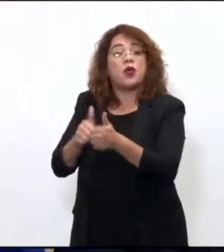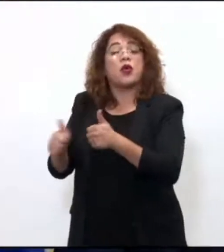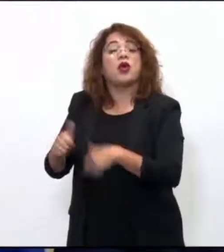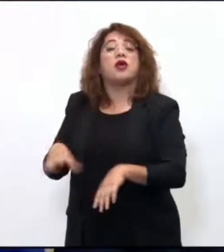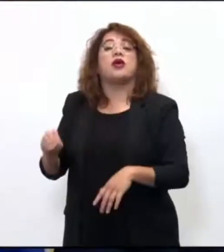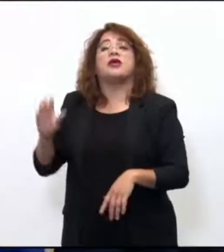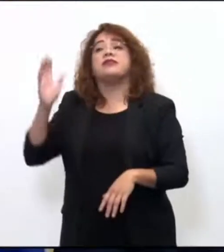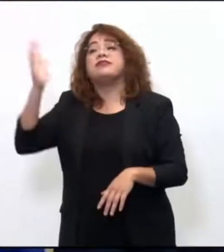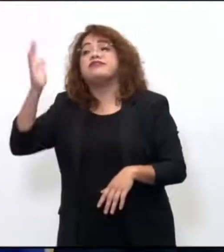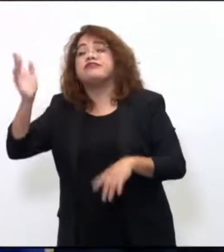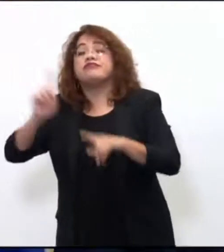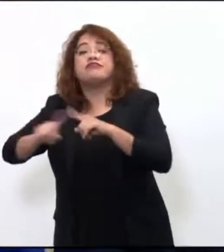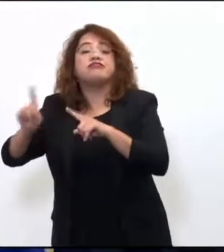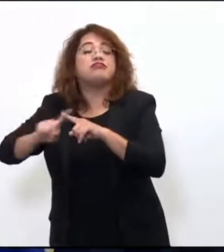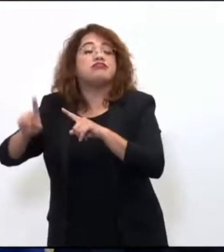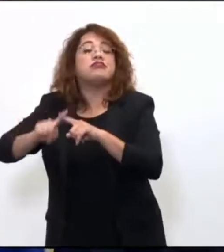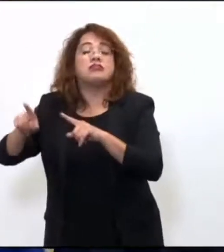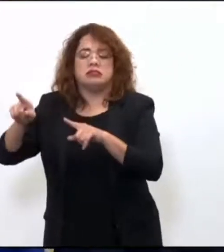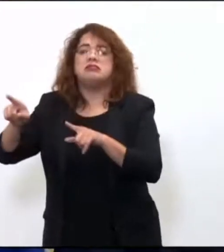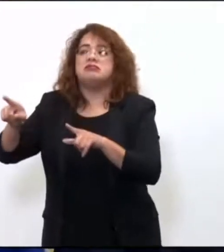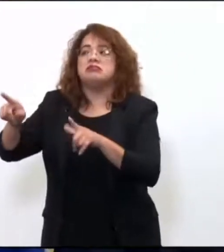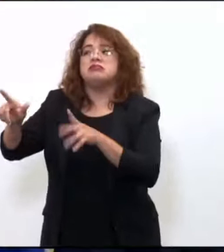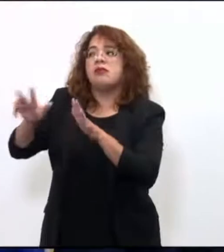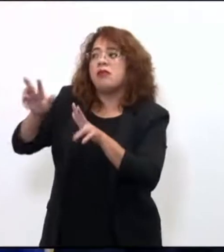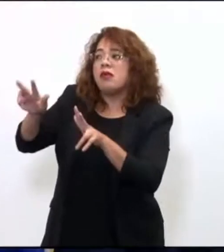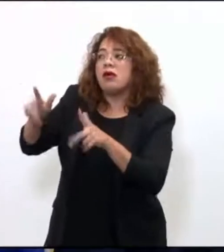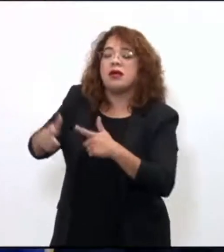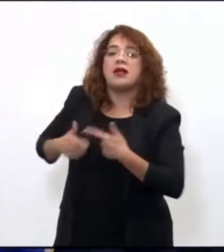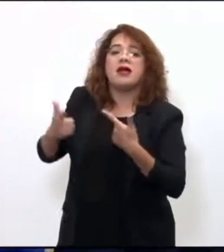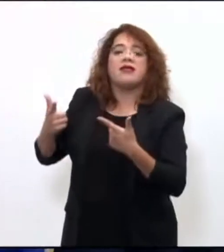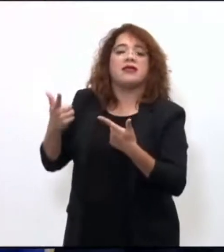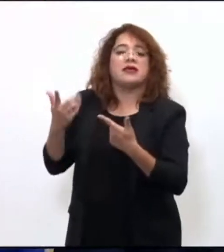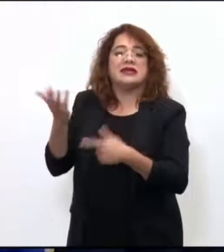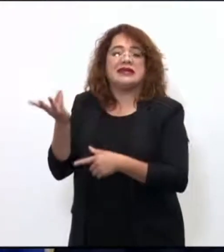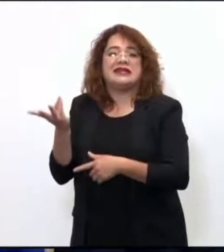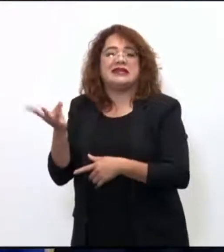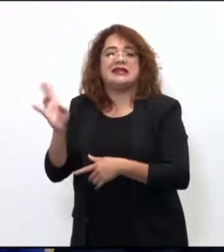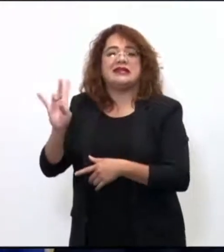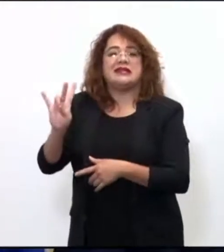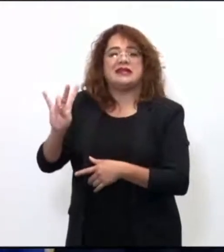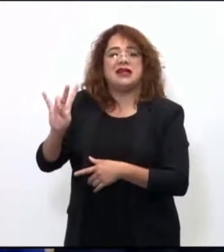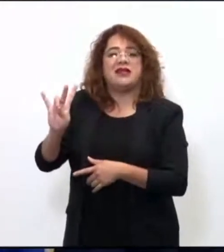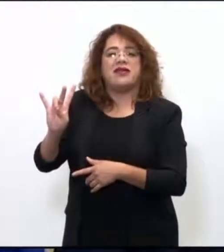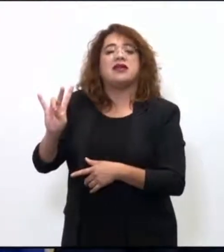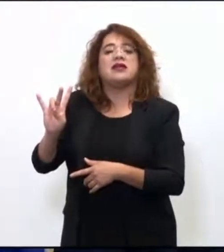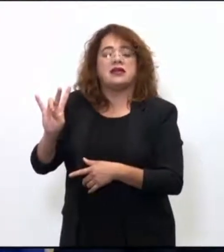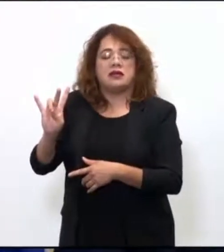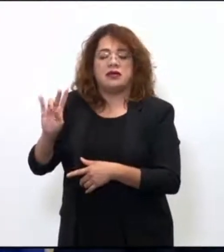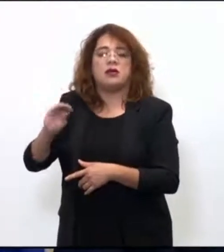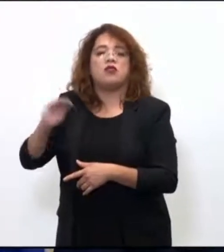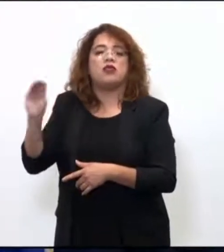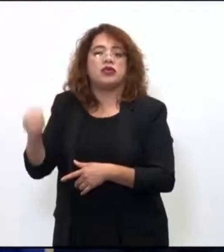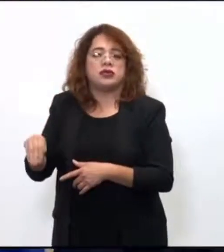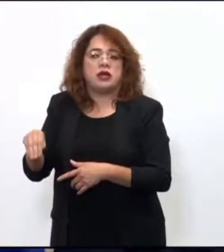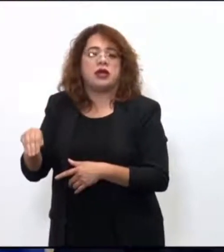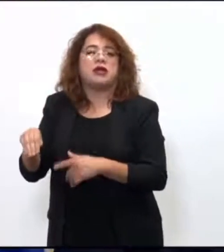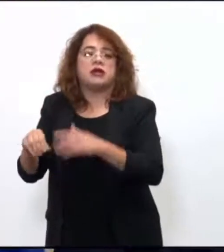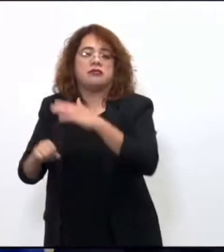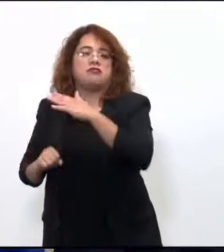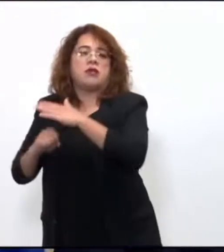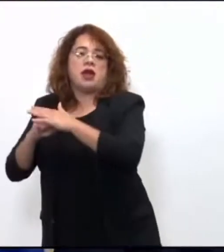presentaciones en vivo, pueden operar con una capacidad limitada al 67% de la